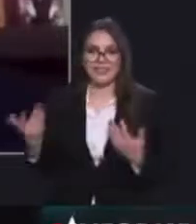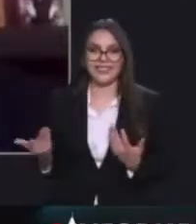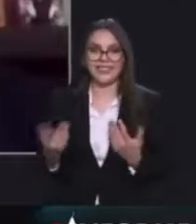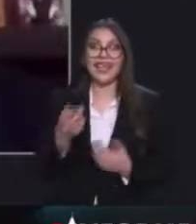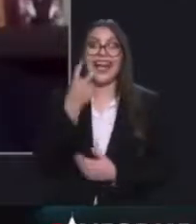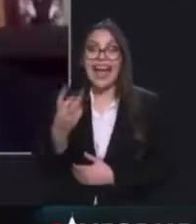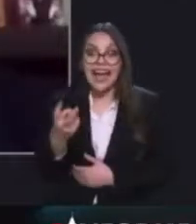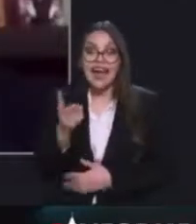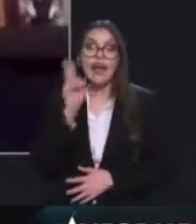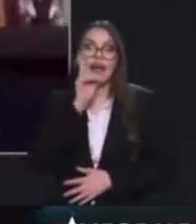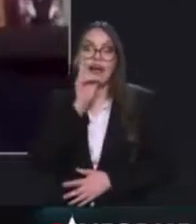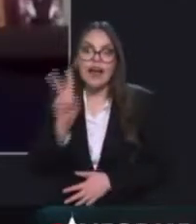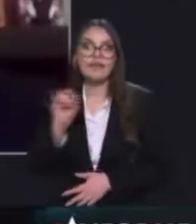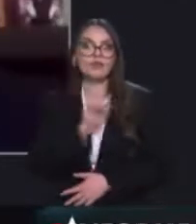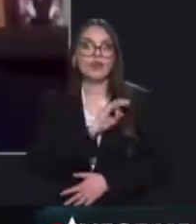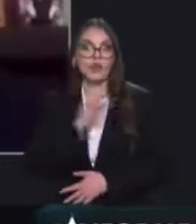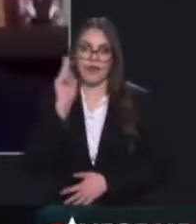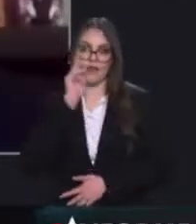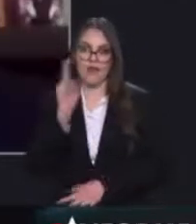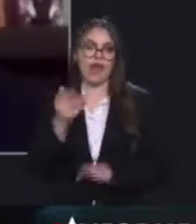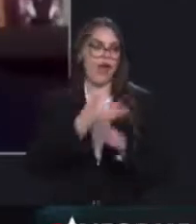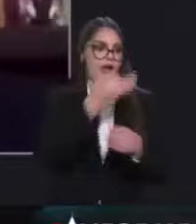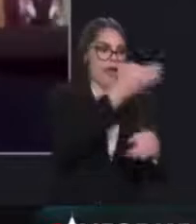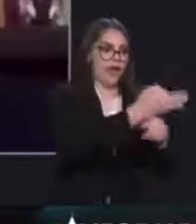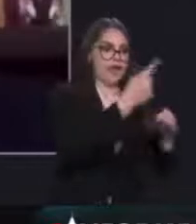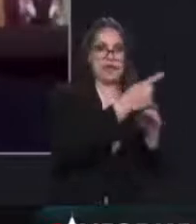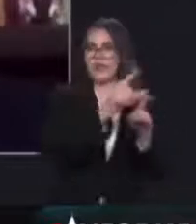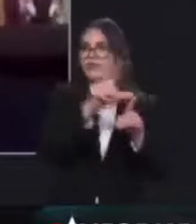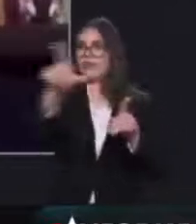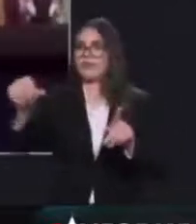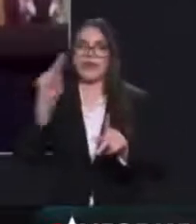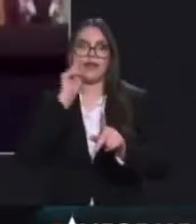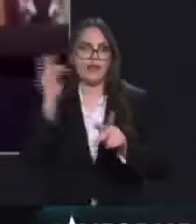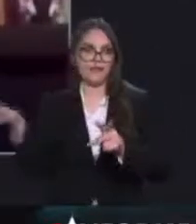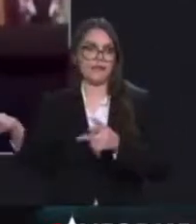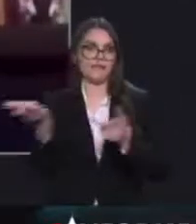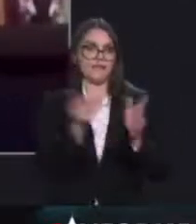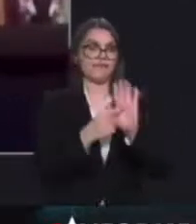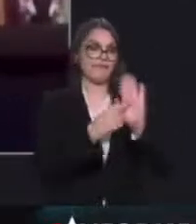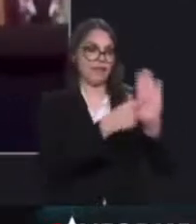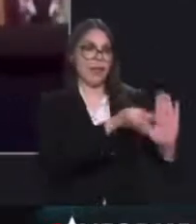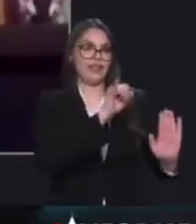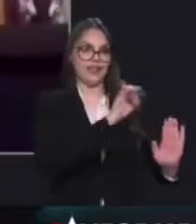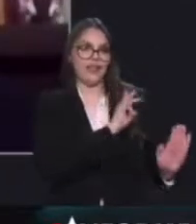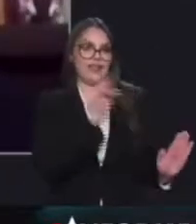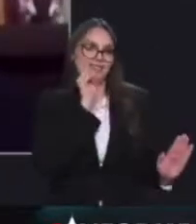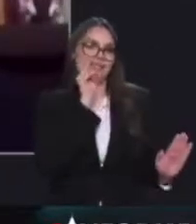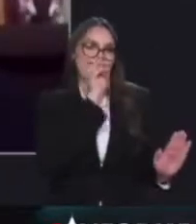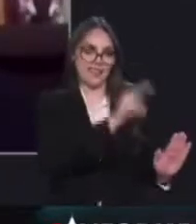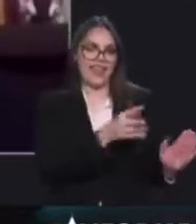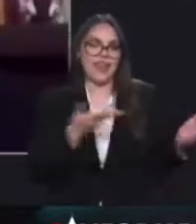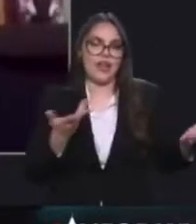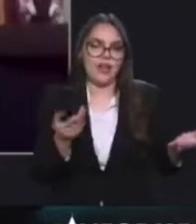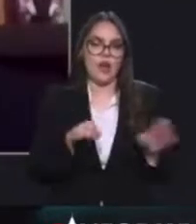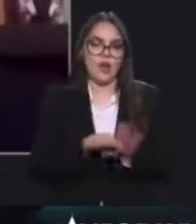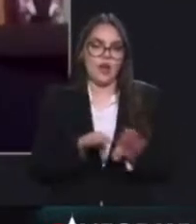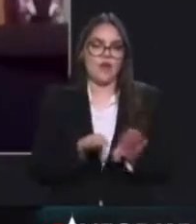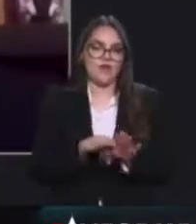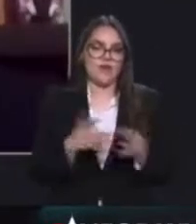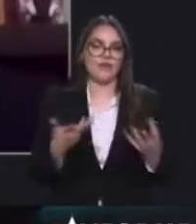podríamos asignar cierta, o presumir, sin riesgo a no equivocarnos tanto, que hay cierta causalidad.